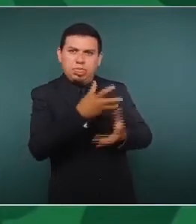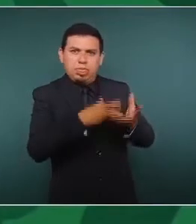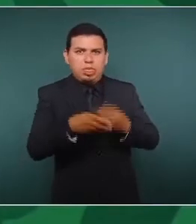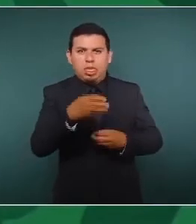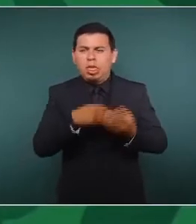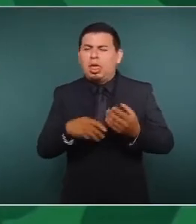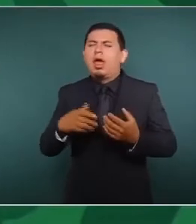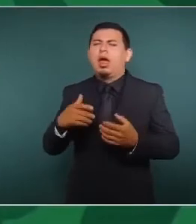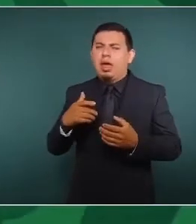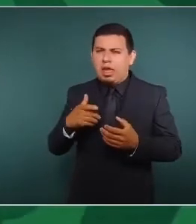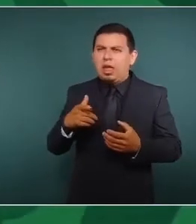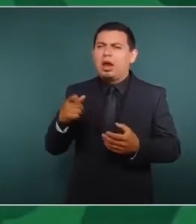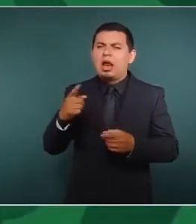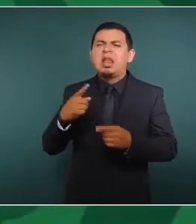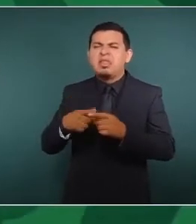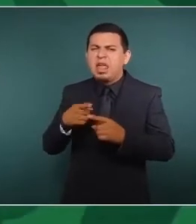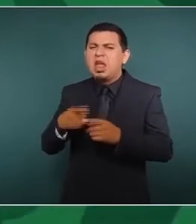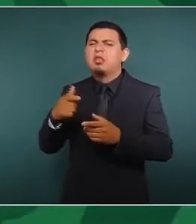ilegal,